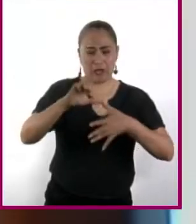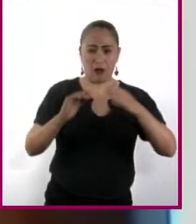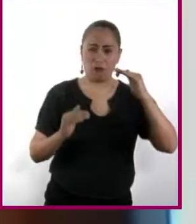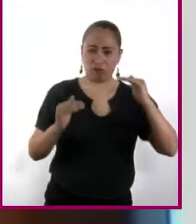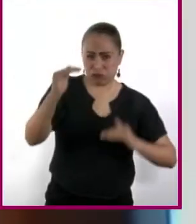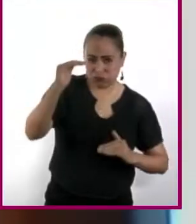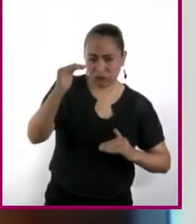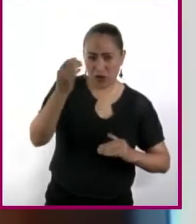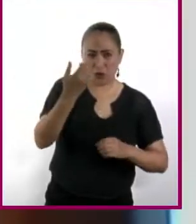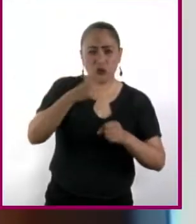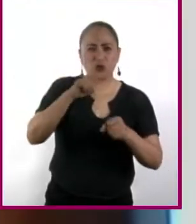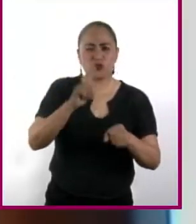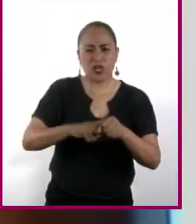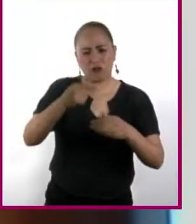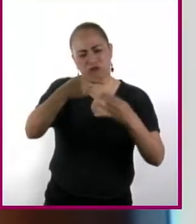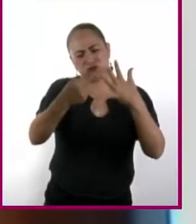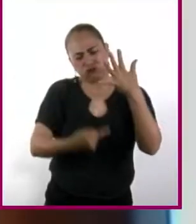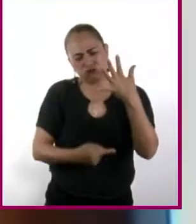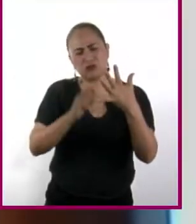una parte son